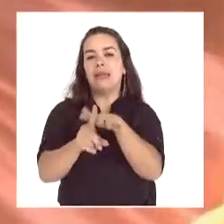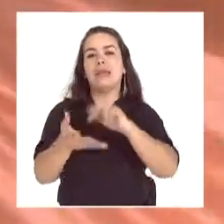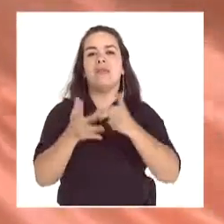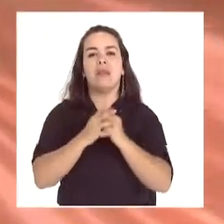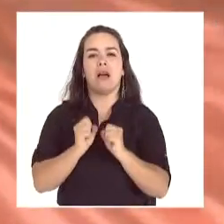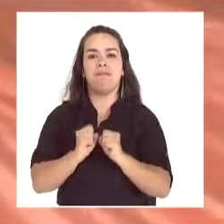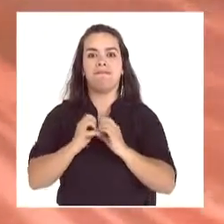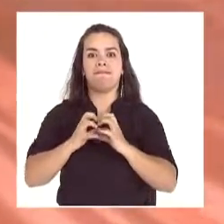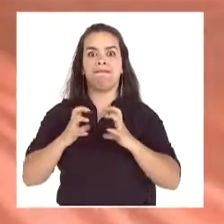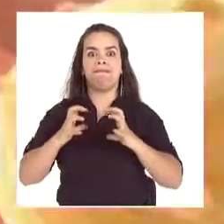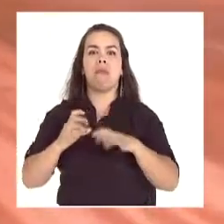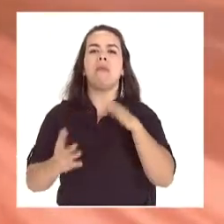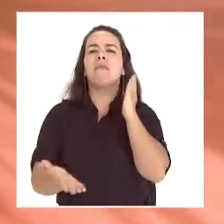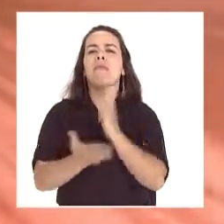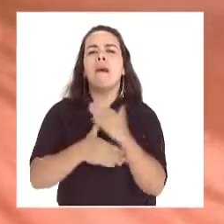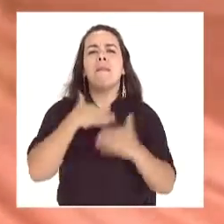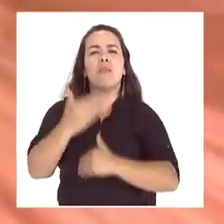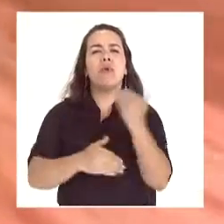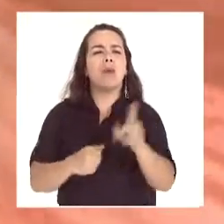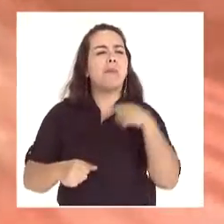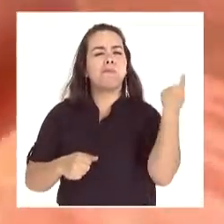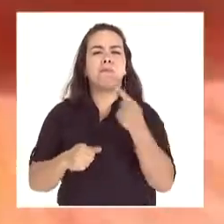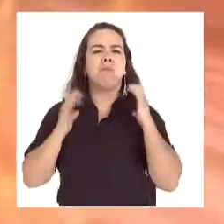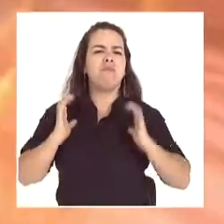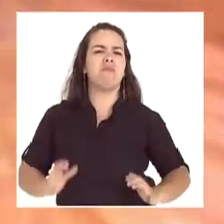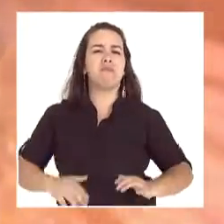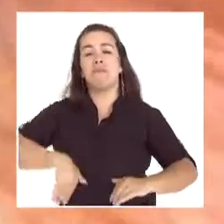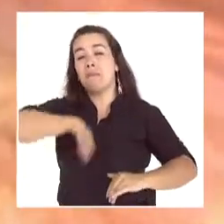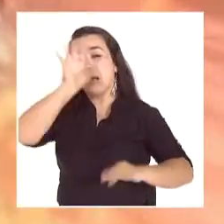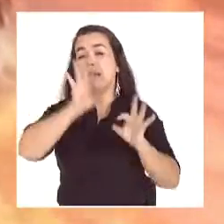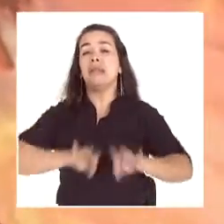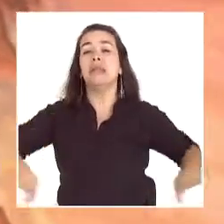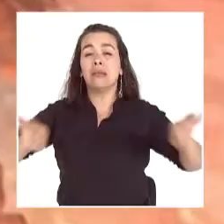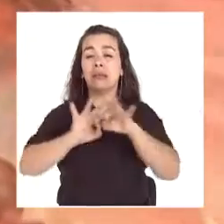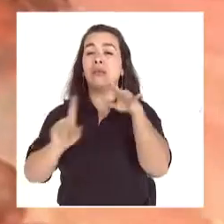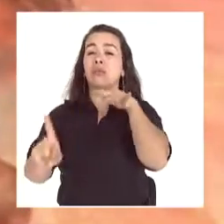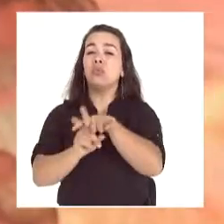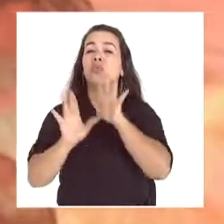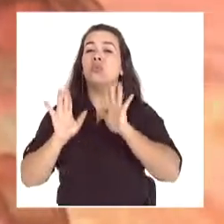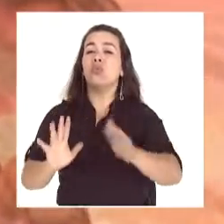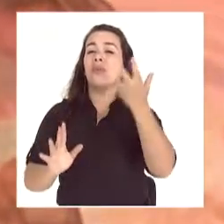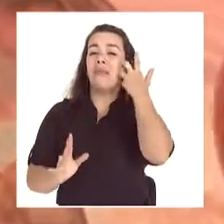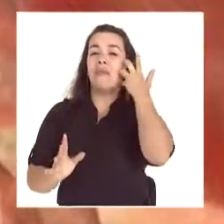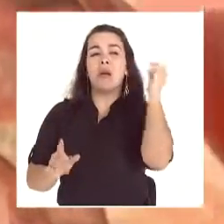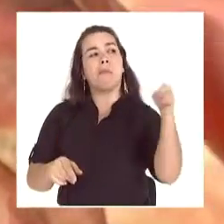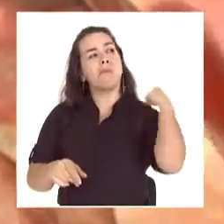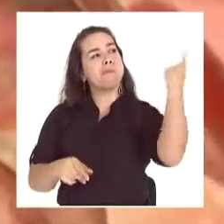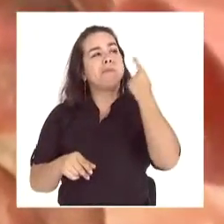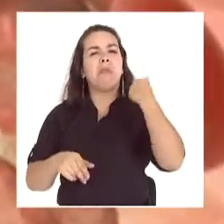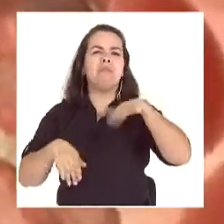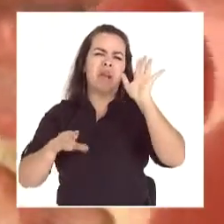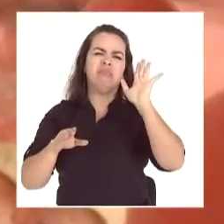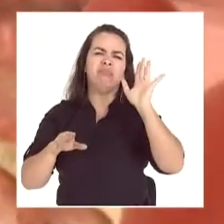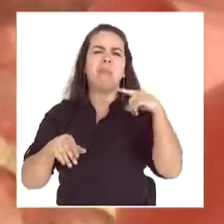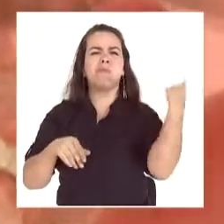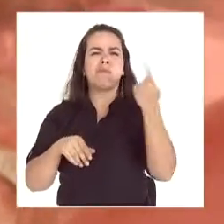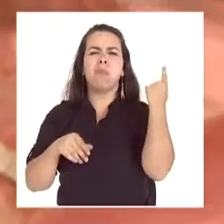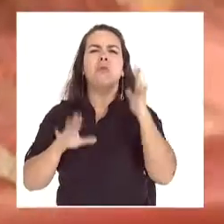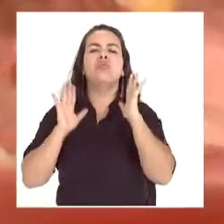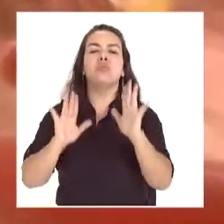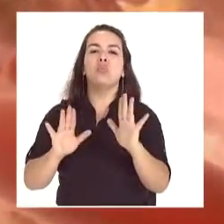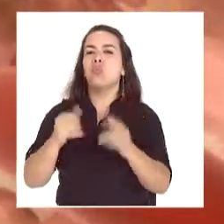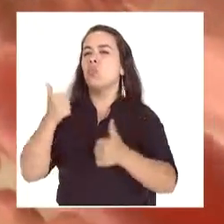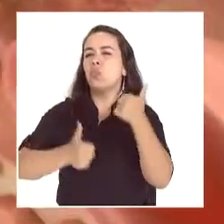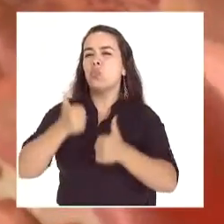proceso fisiopatológico más importante en las enfermedades globalmente o generalmente hablando es